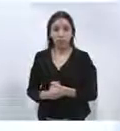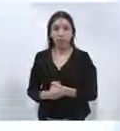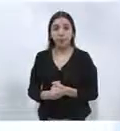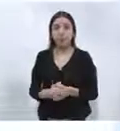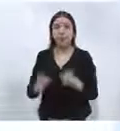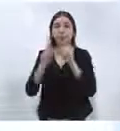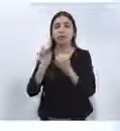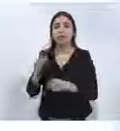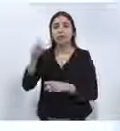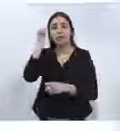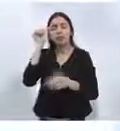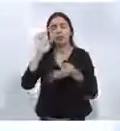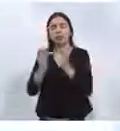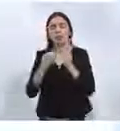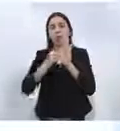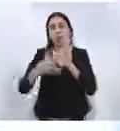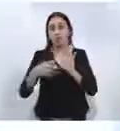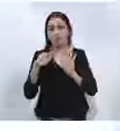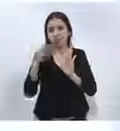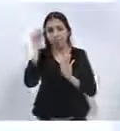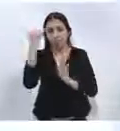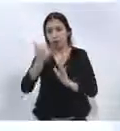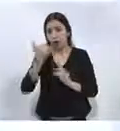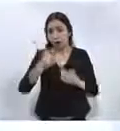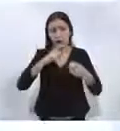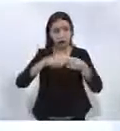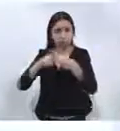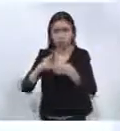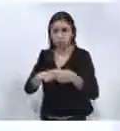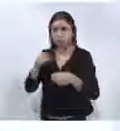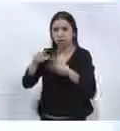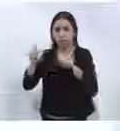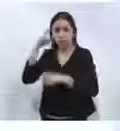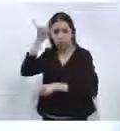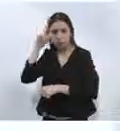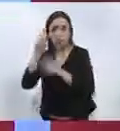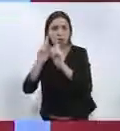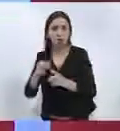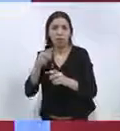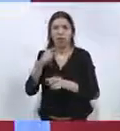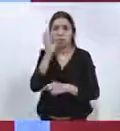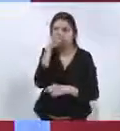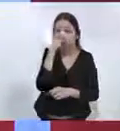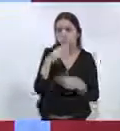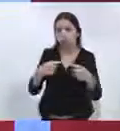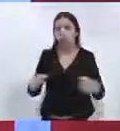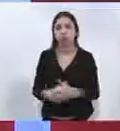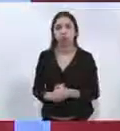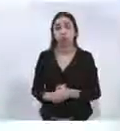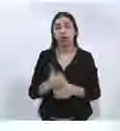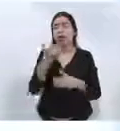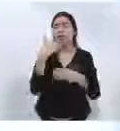una explotación modelo, digamos, ¿verdad? Tenemos varios clientes en avicultura, también en porcinocultura, ¿verdad? ¿Hay clientes que ya están